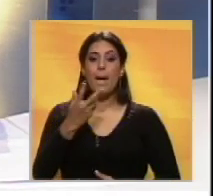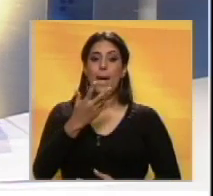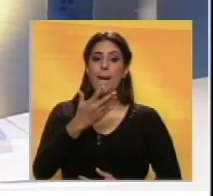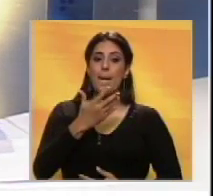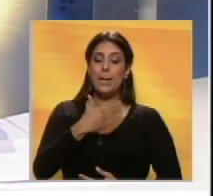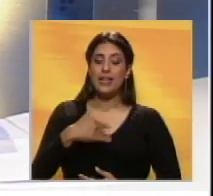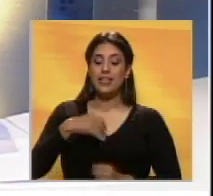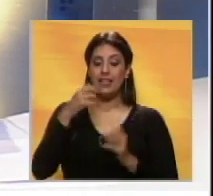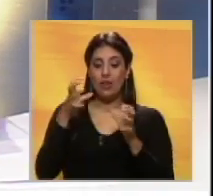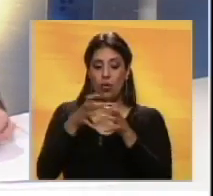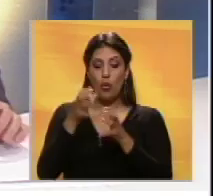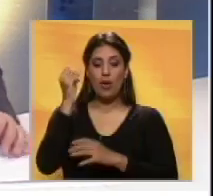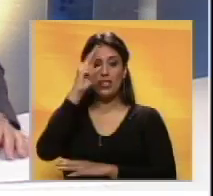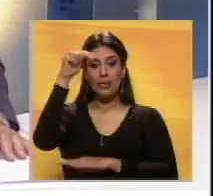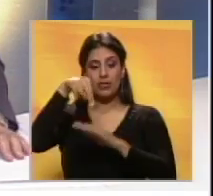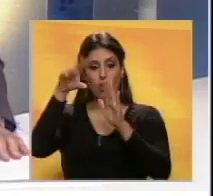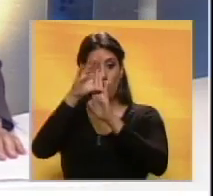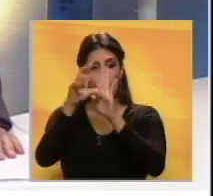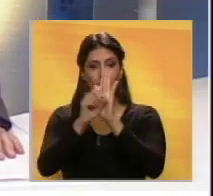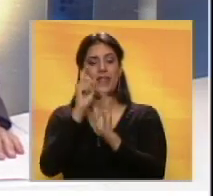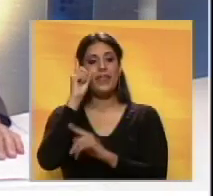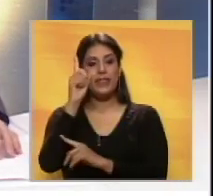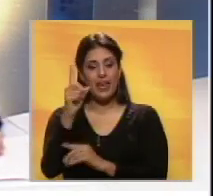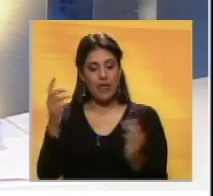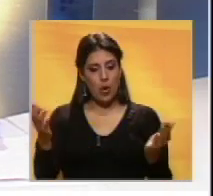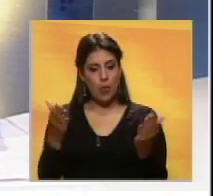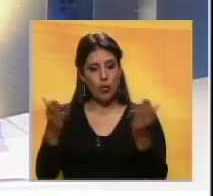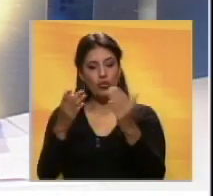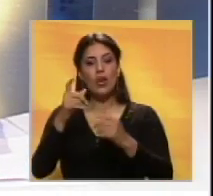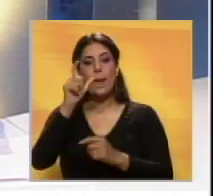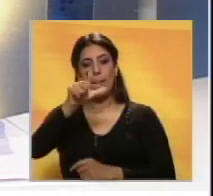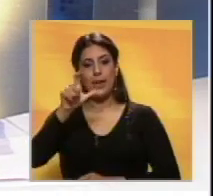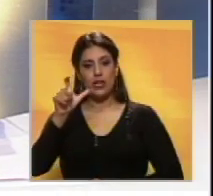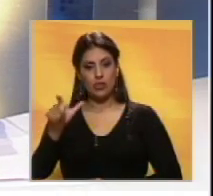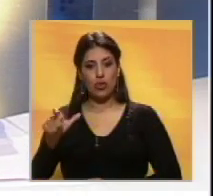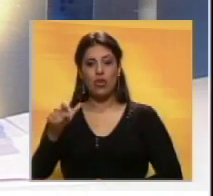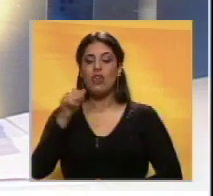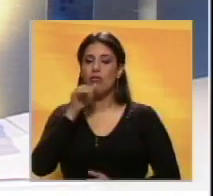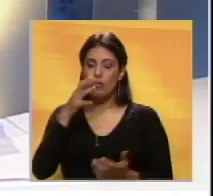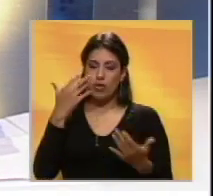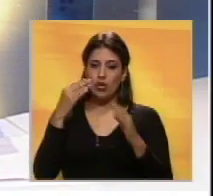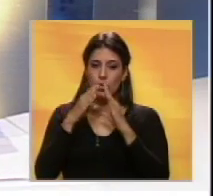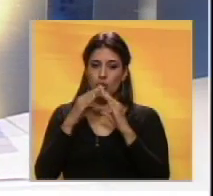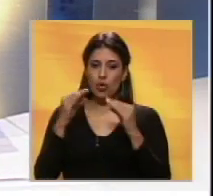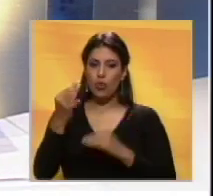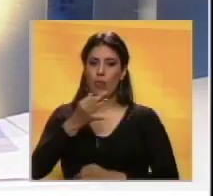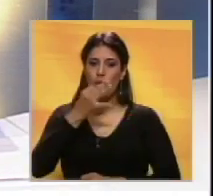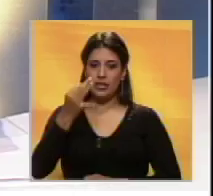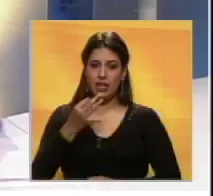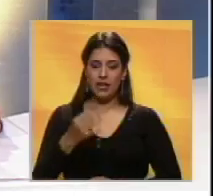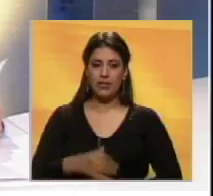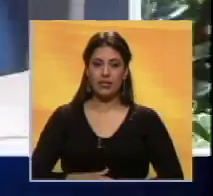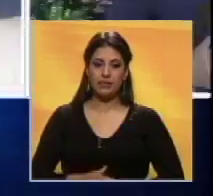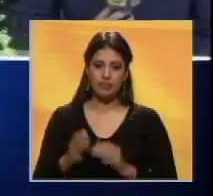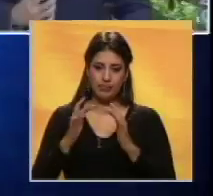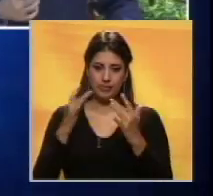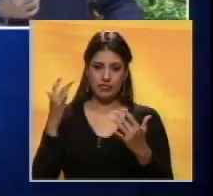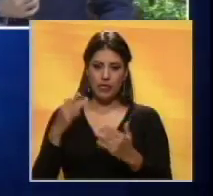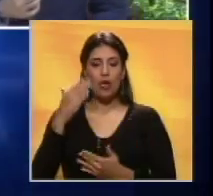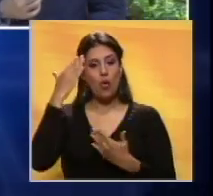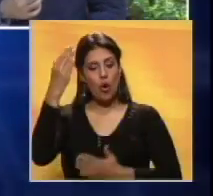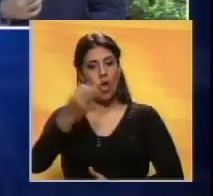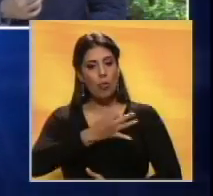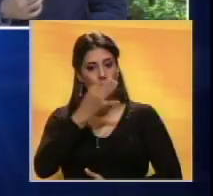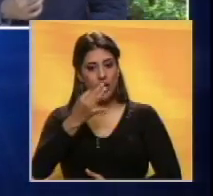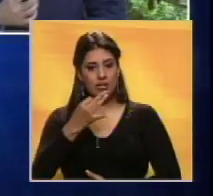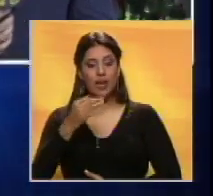de una Asamblea Nacional Constituyente debe ser impulsada por el soberano. Euclides Sotillo nos amplía. Buenas tardes, Euclides, adelante. Hola,